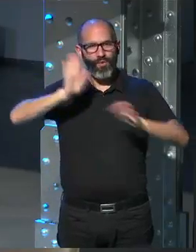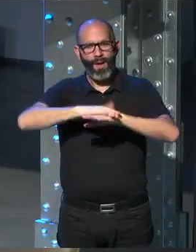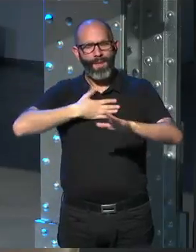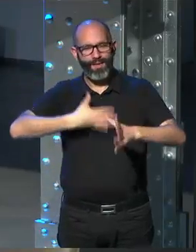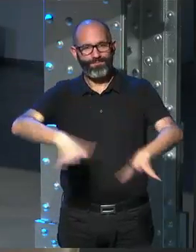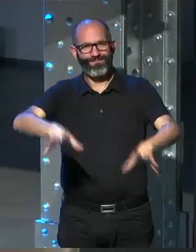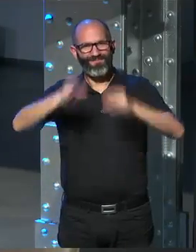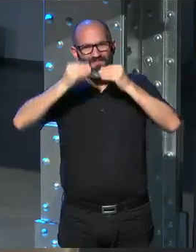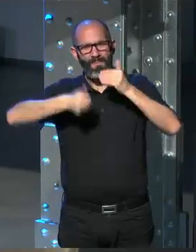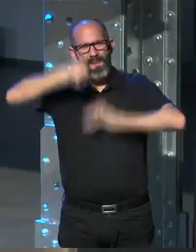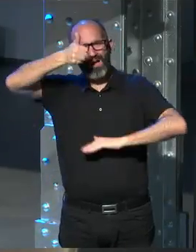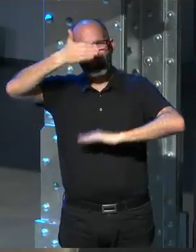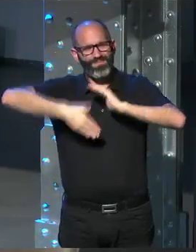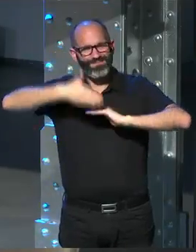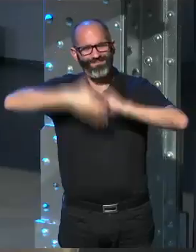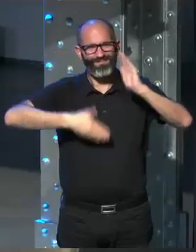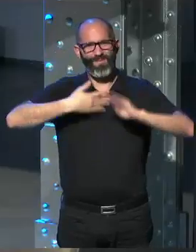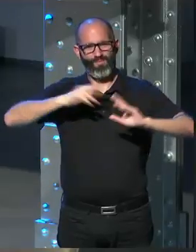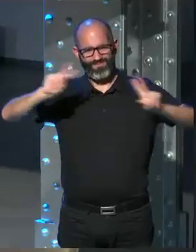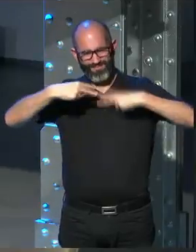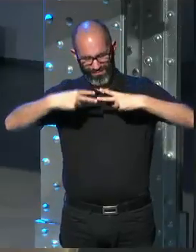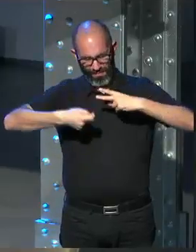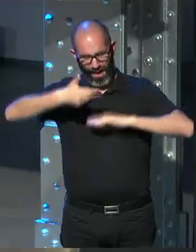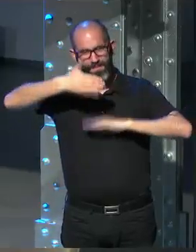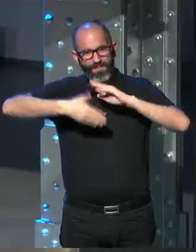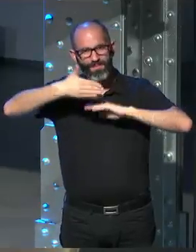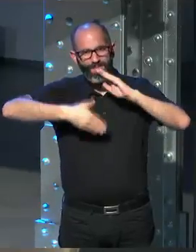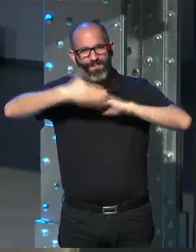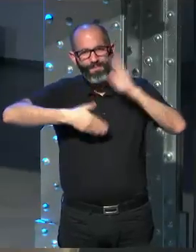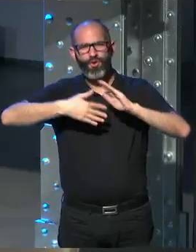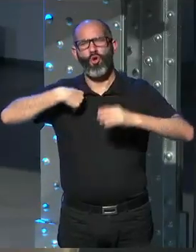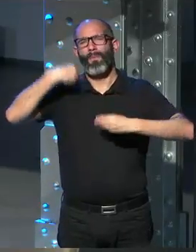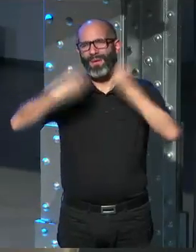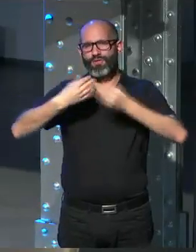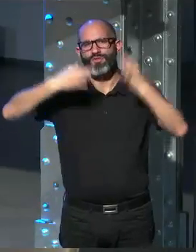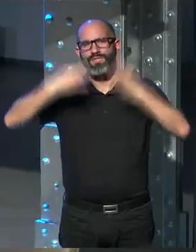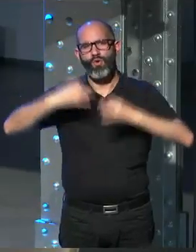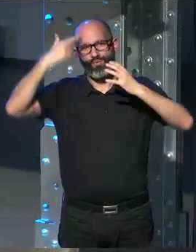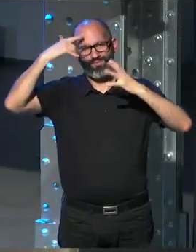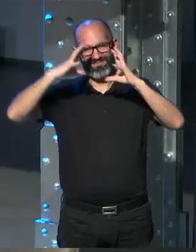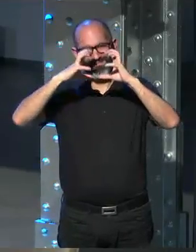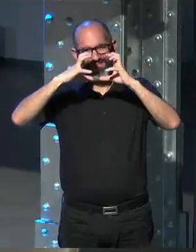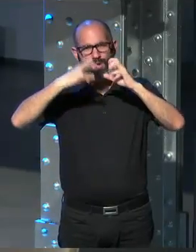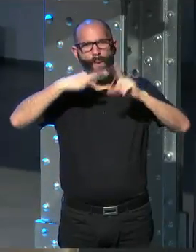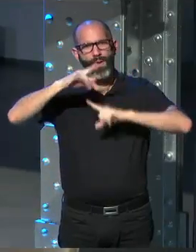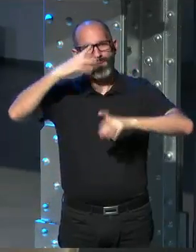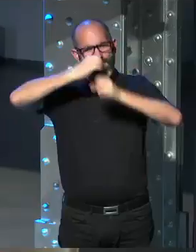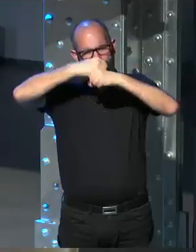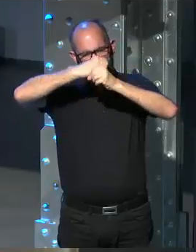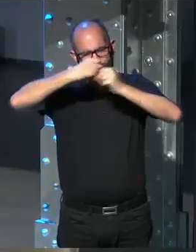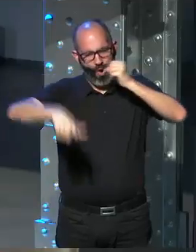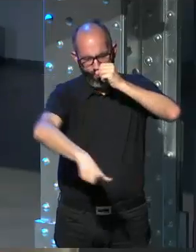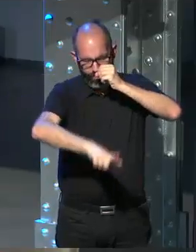más a nosotros mismos, entonces tal como podemos utilizar microscopios y telescopios